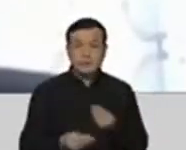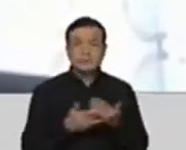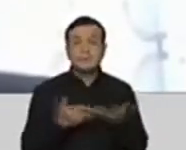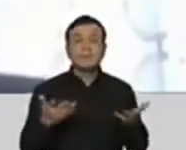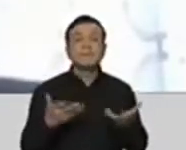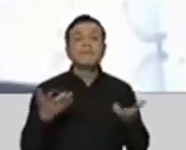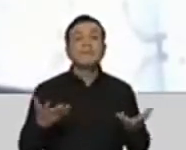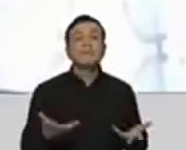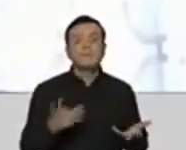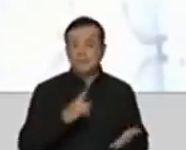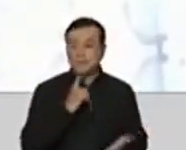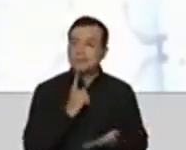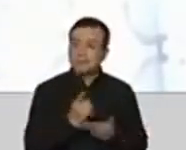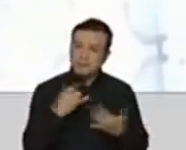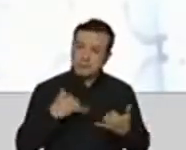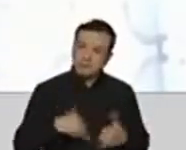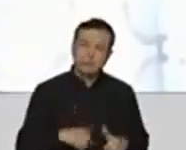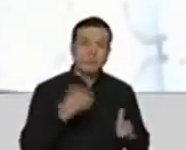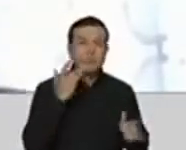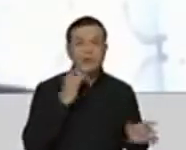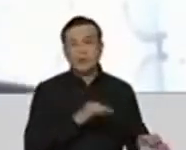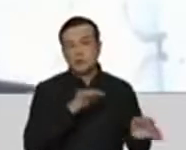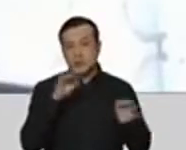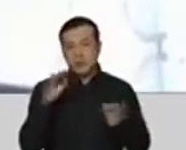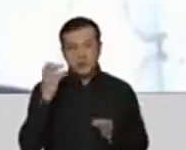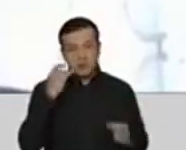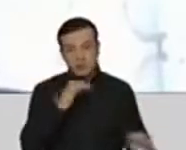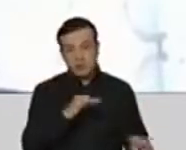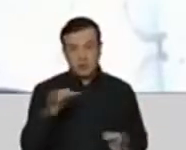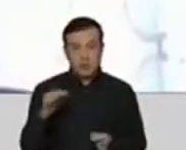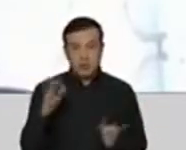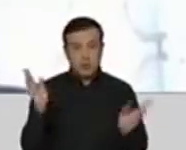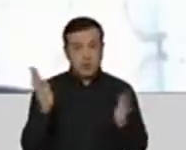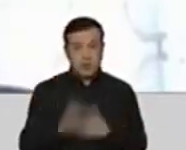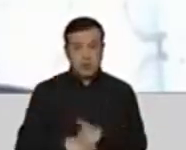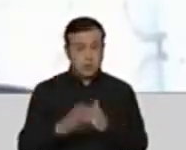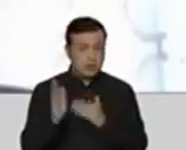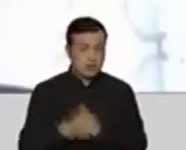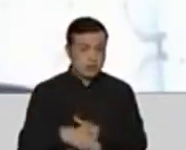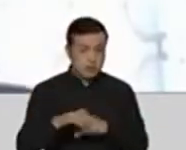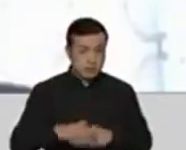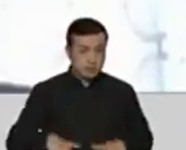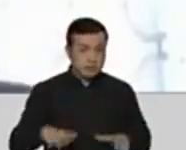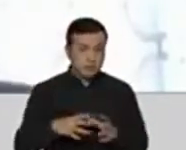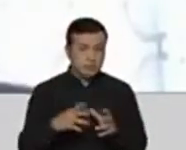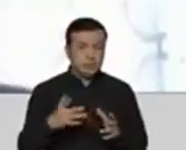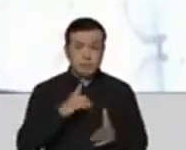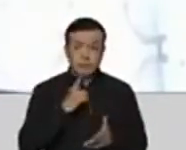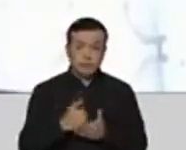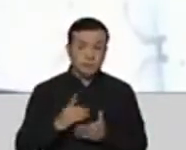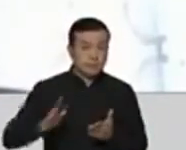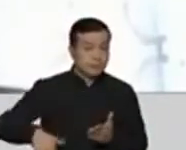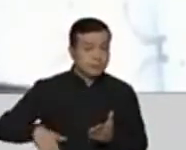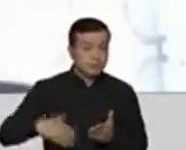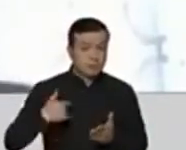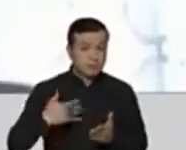intención era obviamente pues darles un diferimiento que no tenga ningún costo de intereses ni demora,